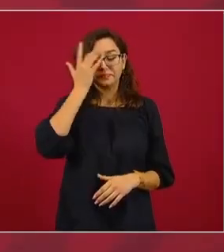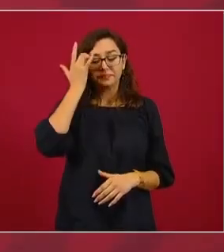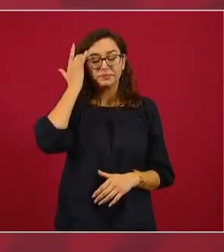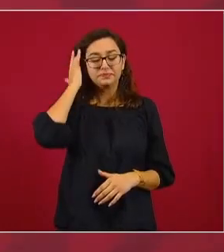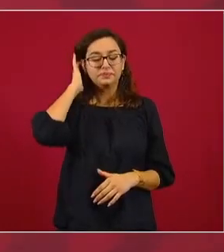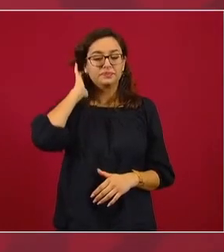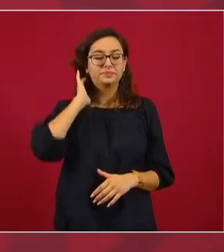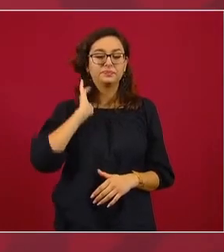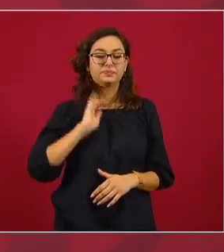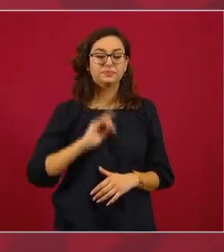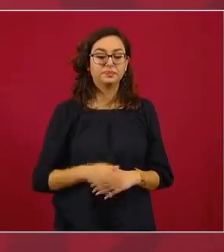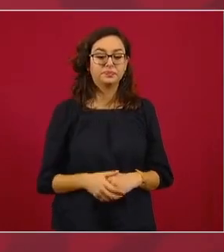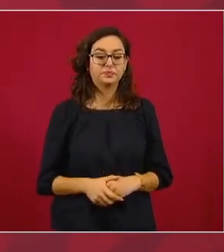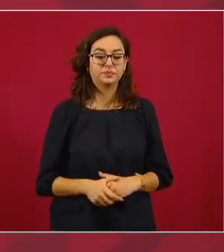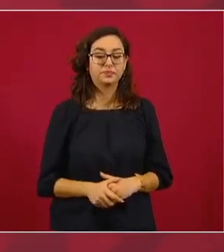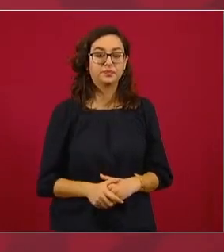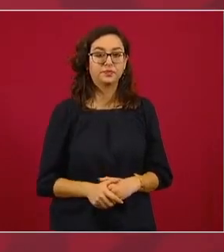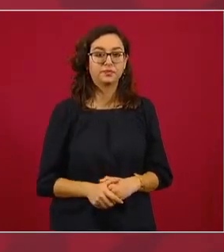La